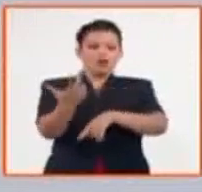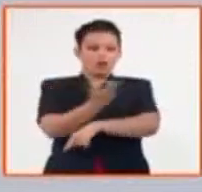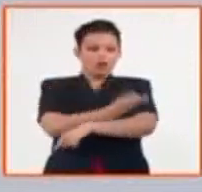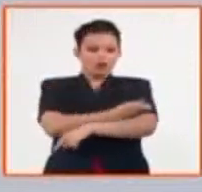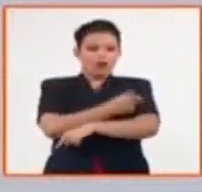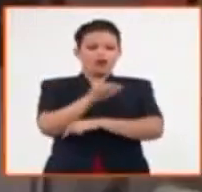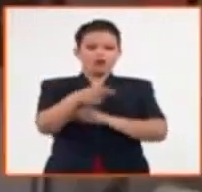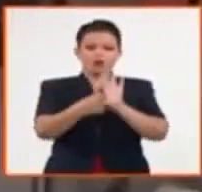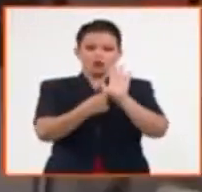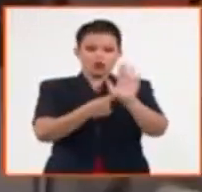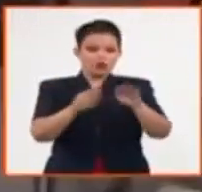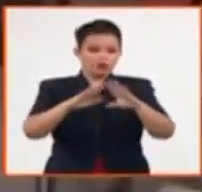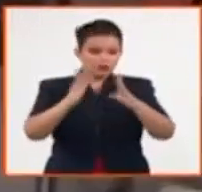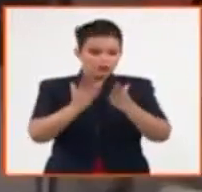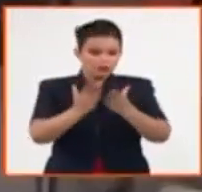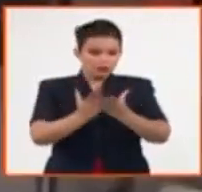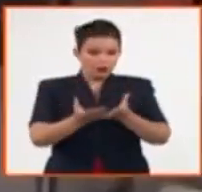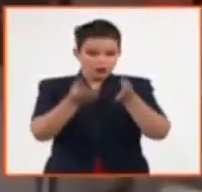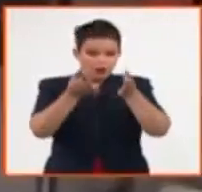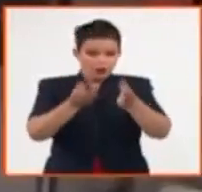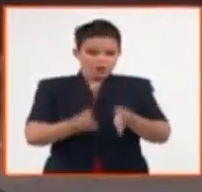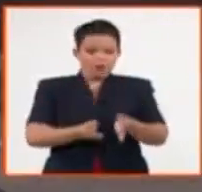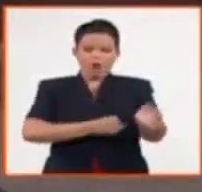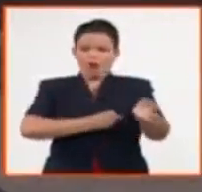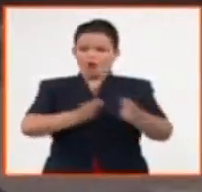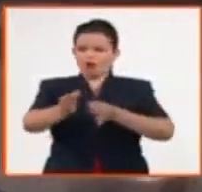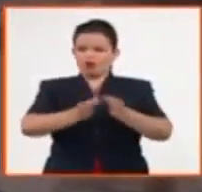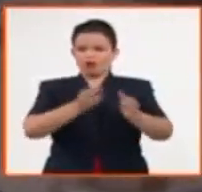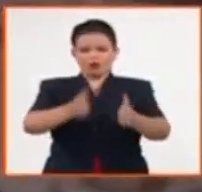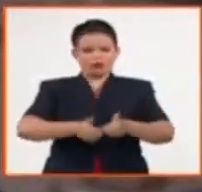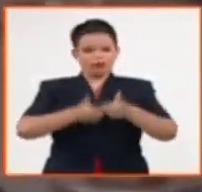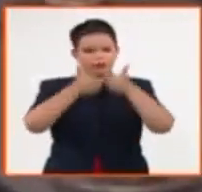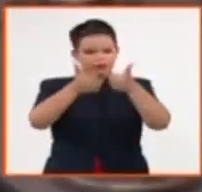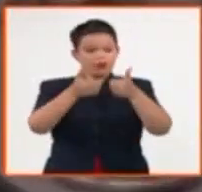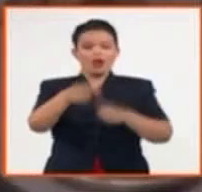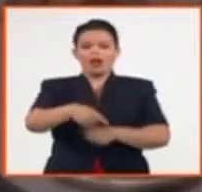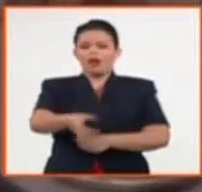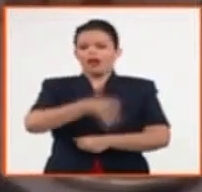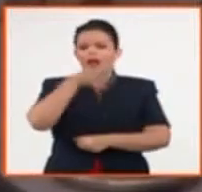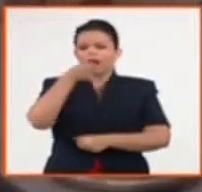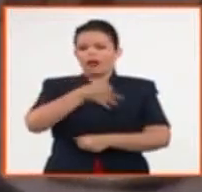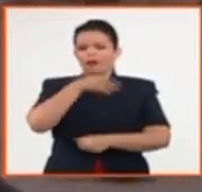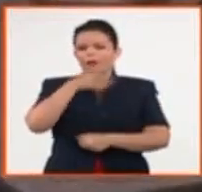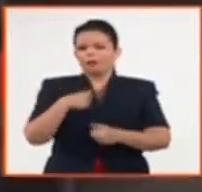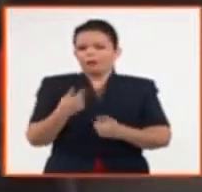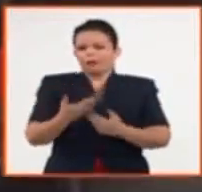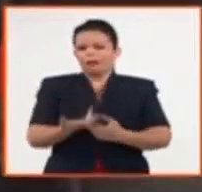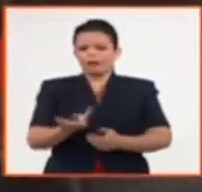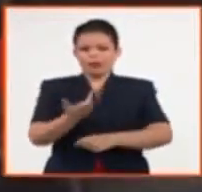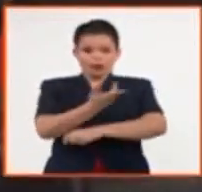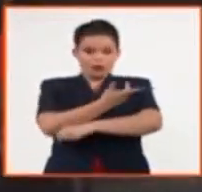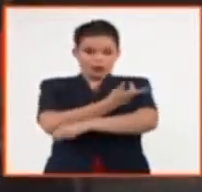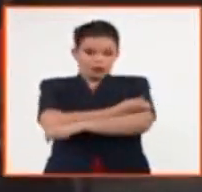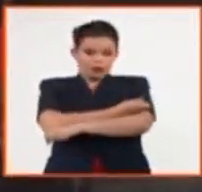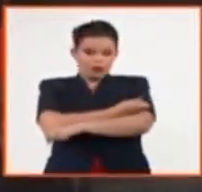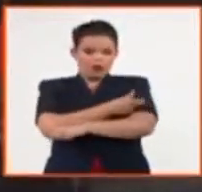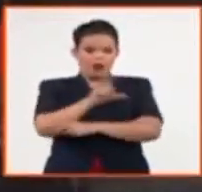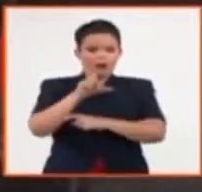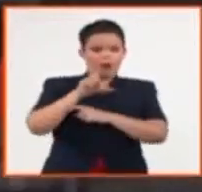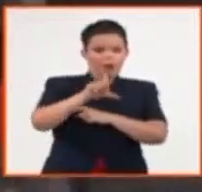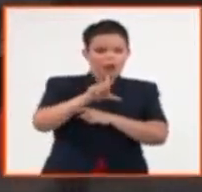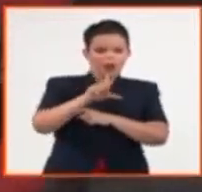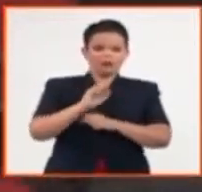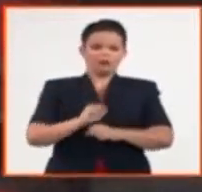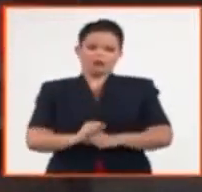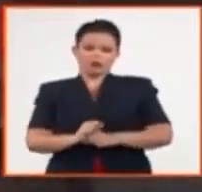por cualquier otro tipo de vacunas. Estoy hablando, por supuesto, de las vacunas de subunidades de proteínas. Así,